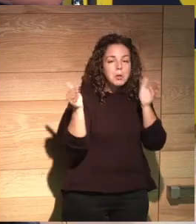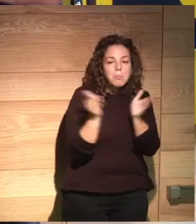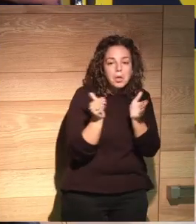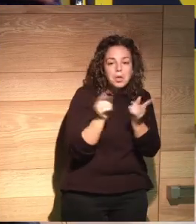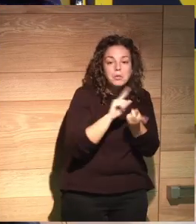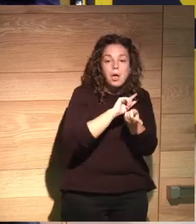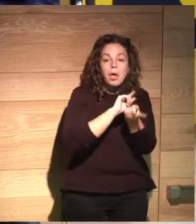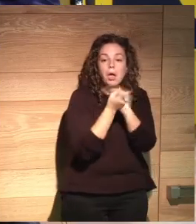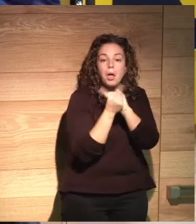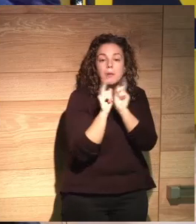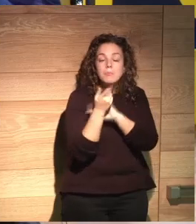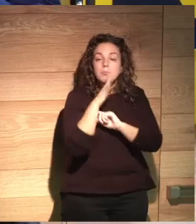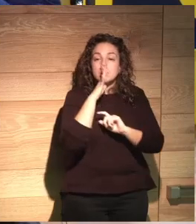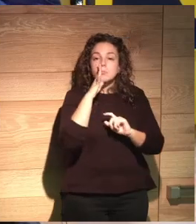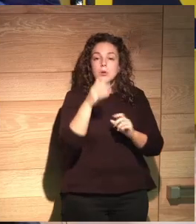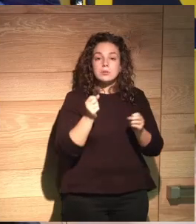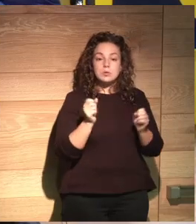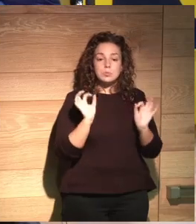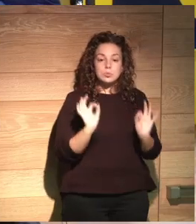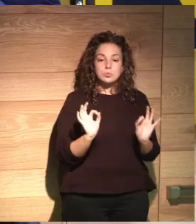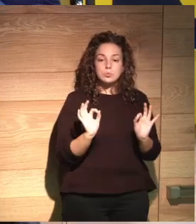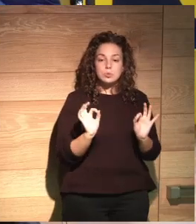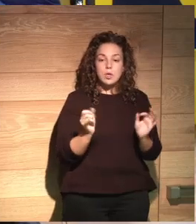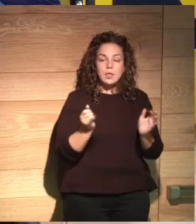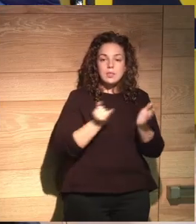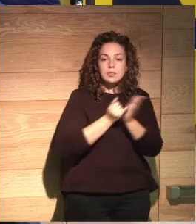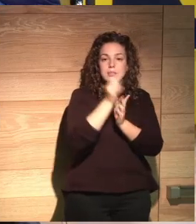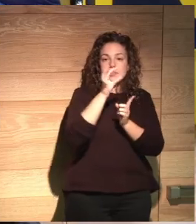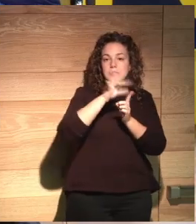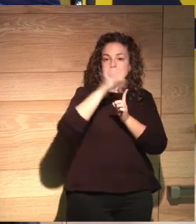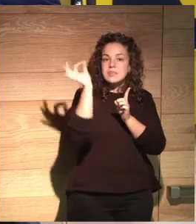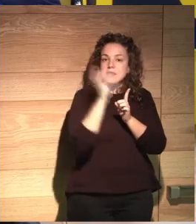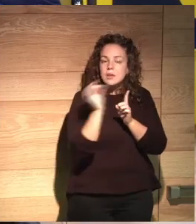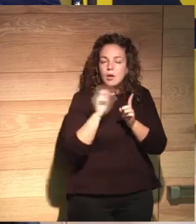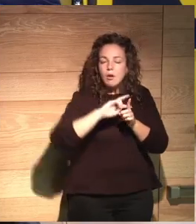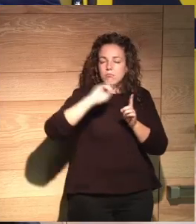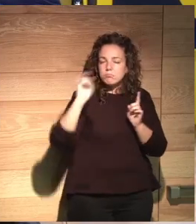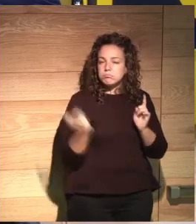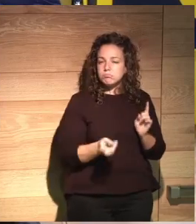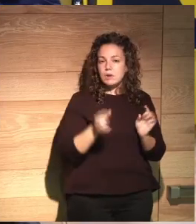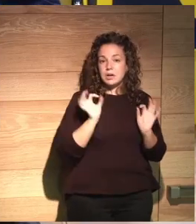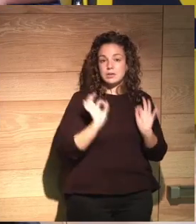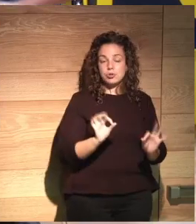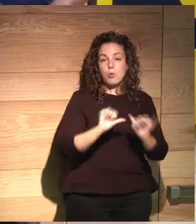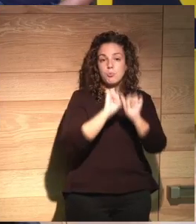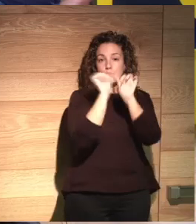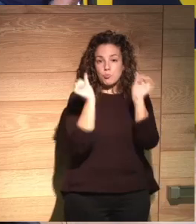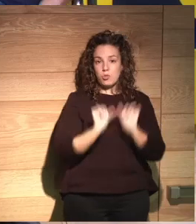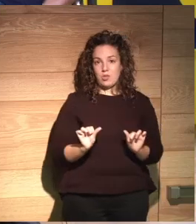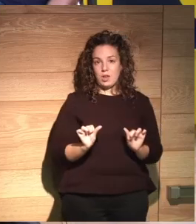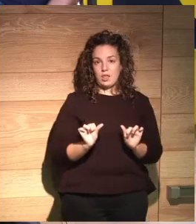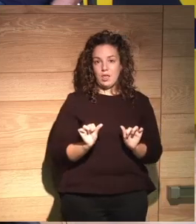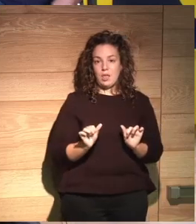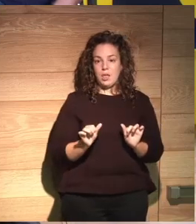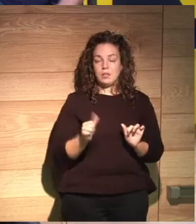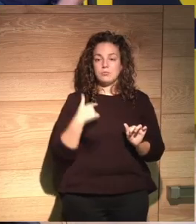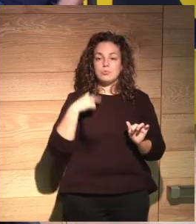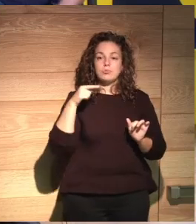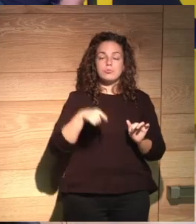pronto son un campo con trigo etcétera y esto es una modalidad que los audis los